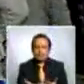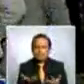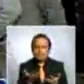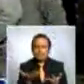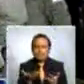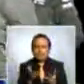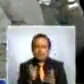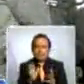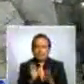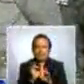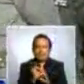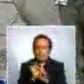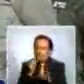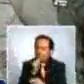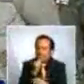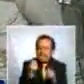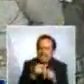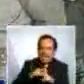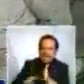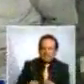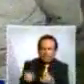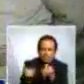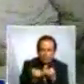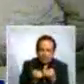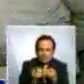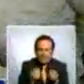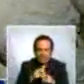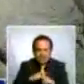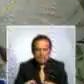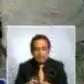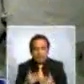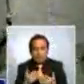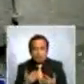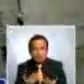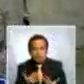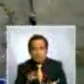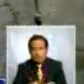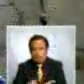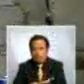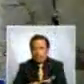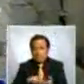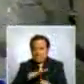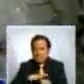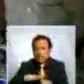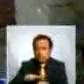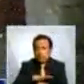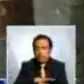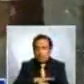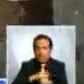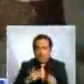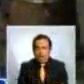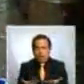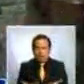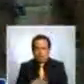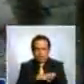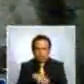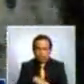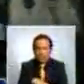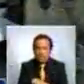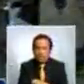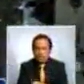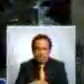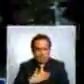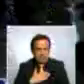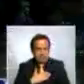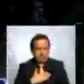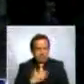no hay un sentido claro de lo que se tiene que hacer hasta ahora, y lo digo porque en verdad la situación en la que se encuentra la ciudad, a